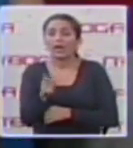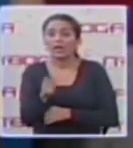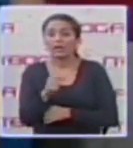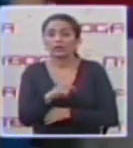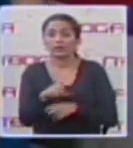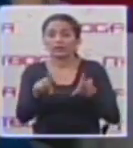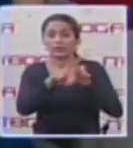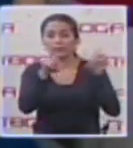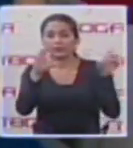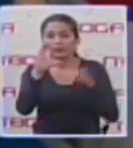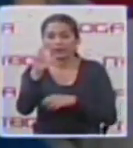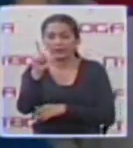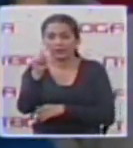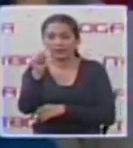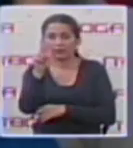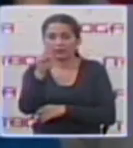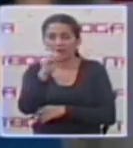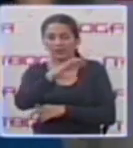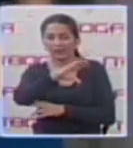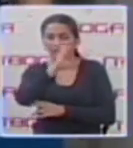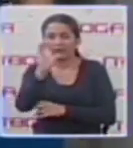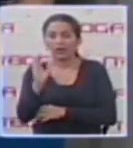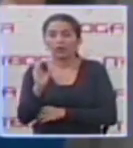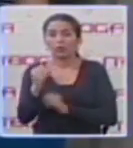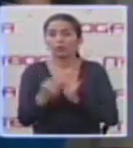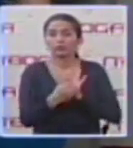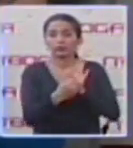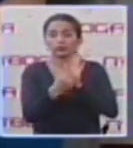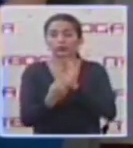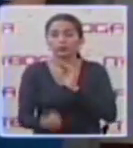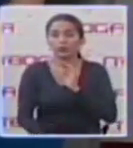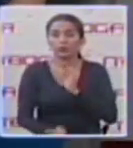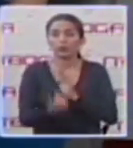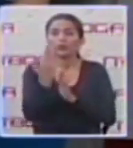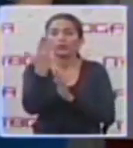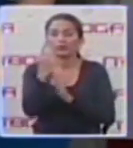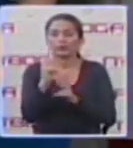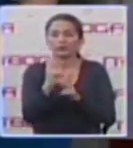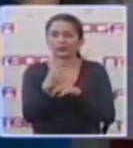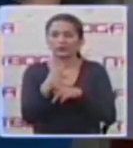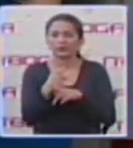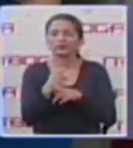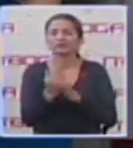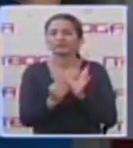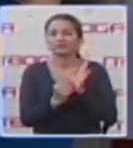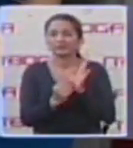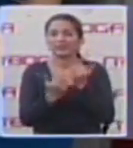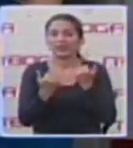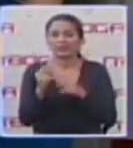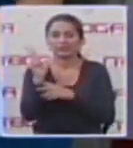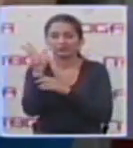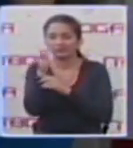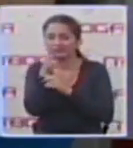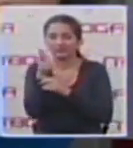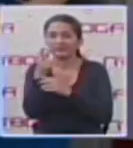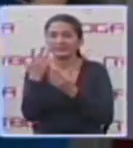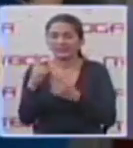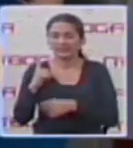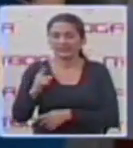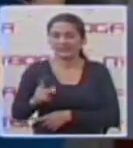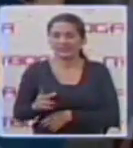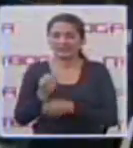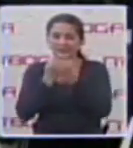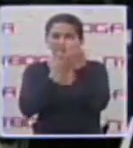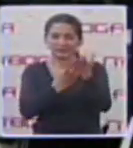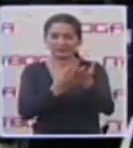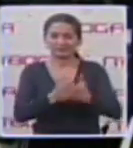nueva oferta de contenidos de entretenimiento. Por supuesto, el equipo de producción de En Boga estuvo presente y nos cuenta a